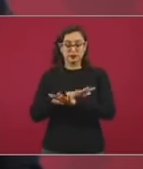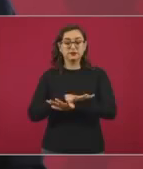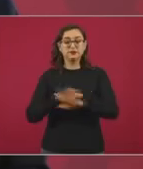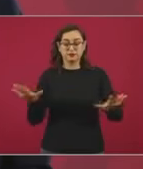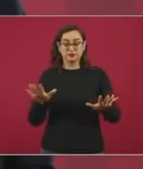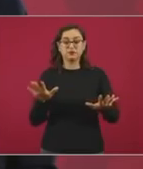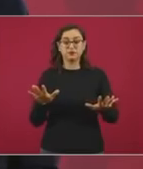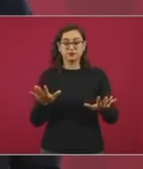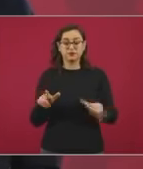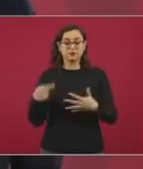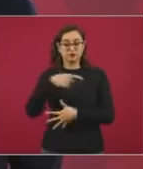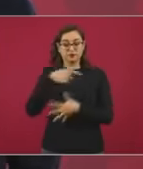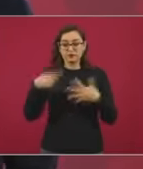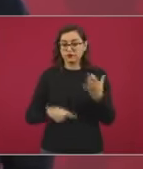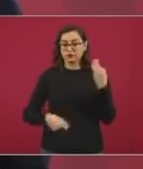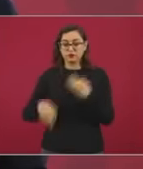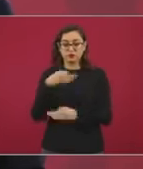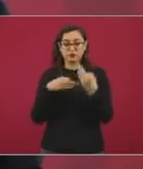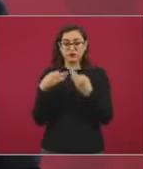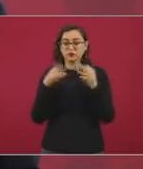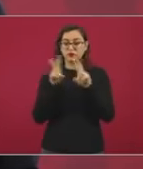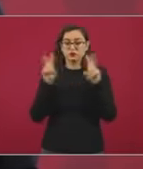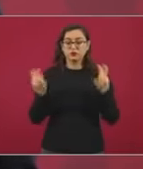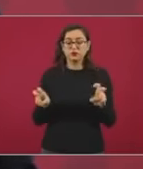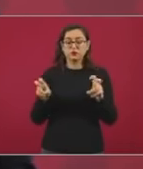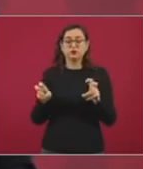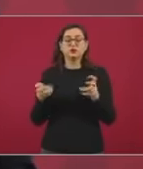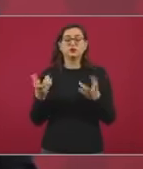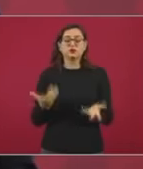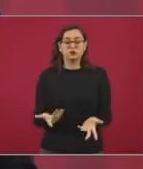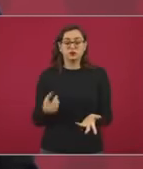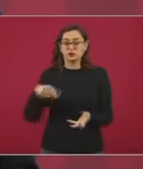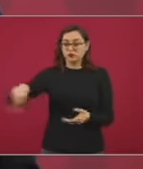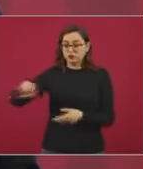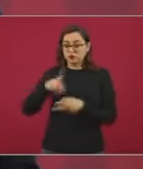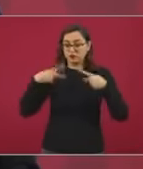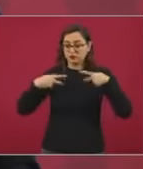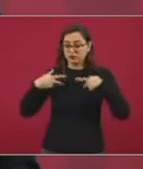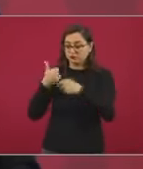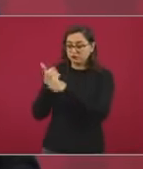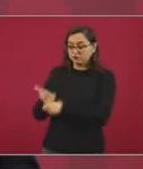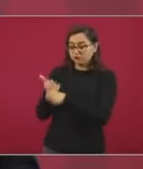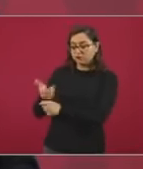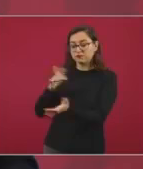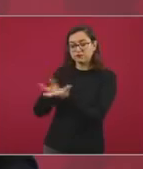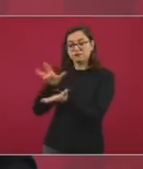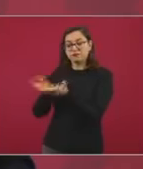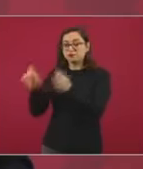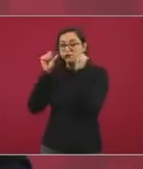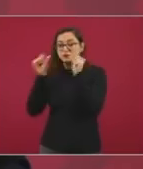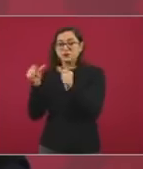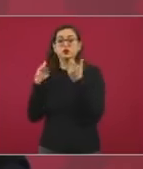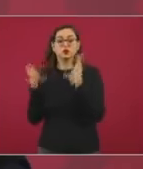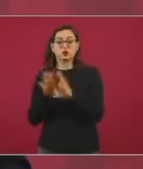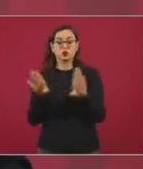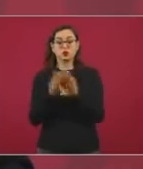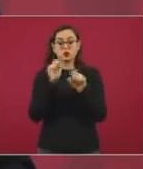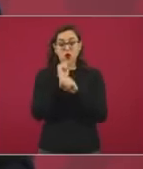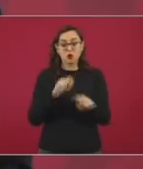sobre todo lo que se ha hecho de apoyo a víctimas, y decirles